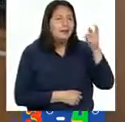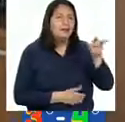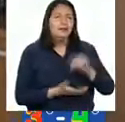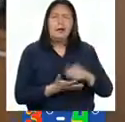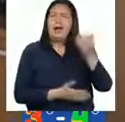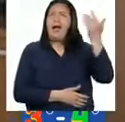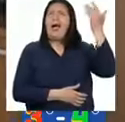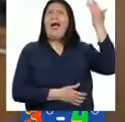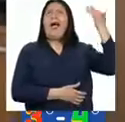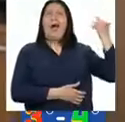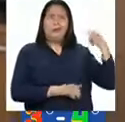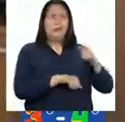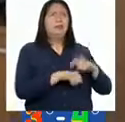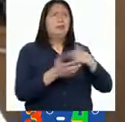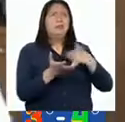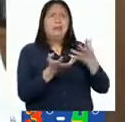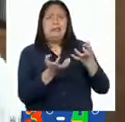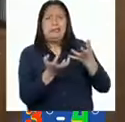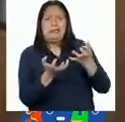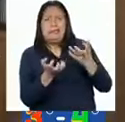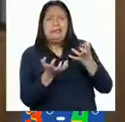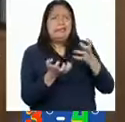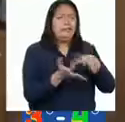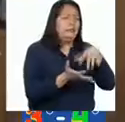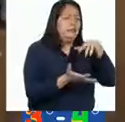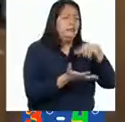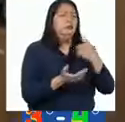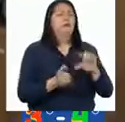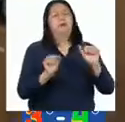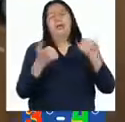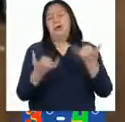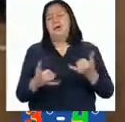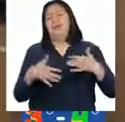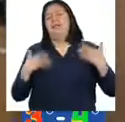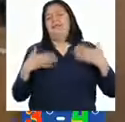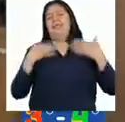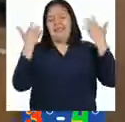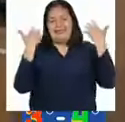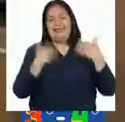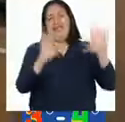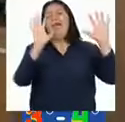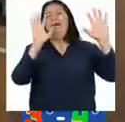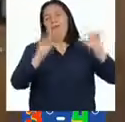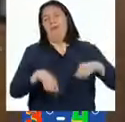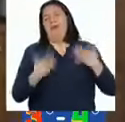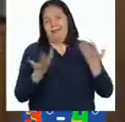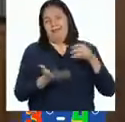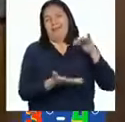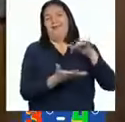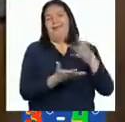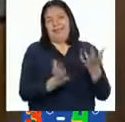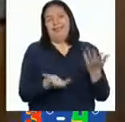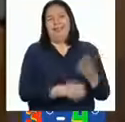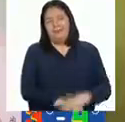Hace tiempo quería tomar esas clases y me hace muy feliz por fin poder hacer esas clases.